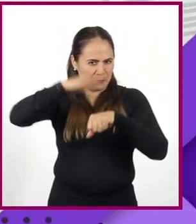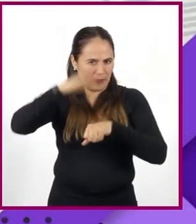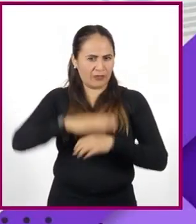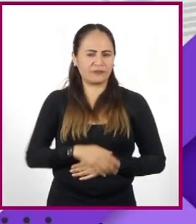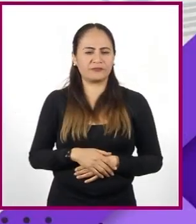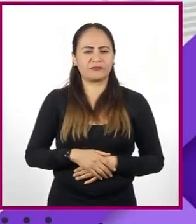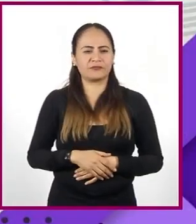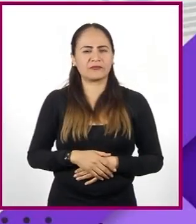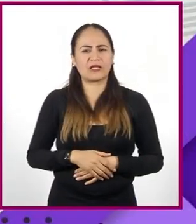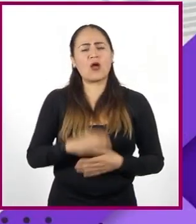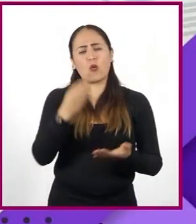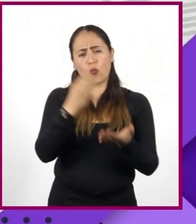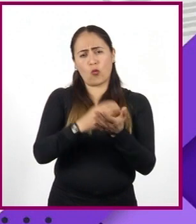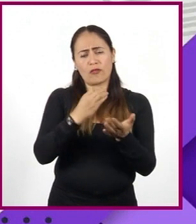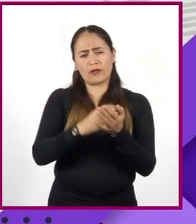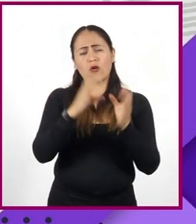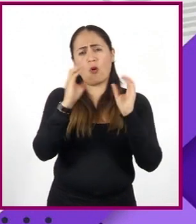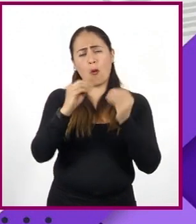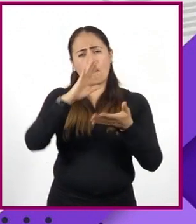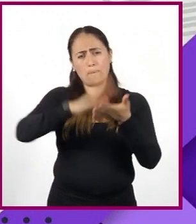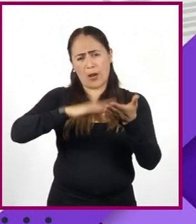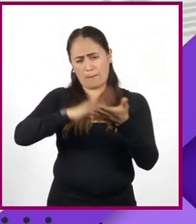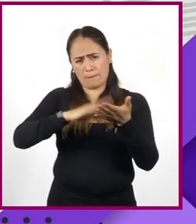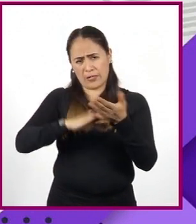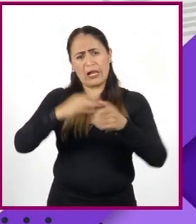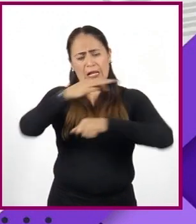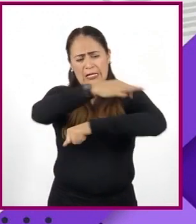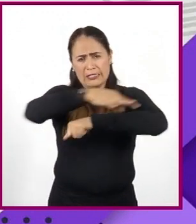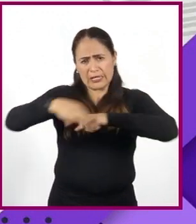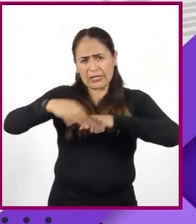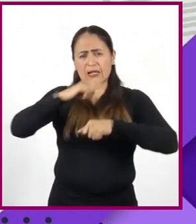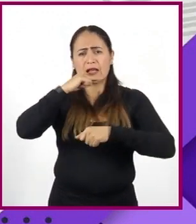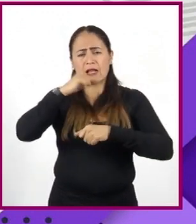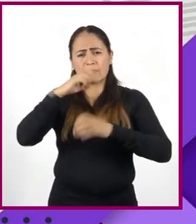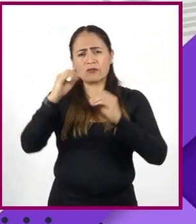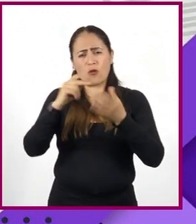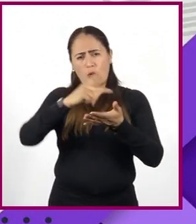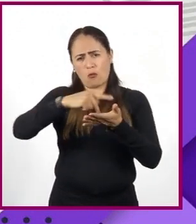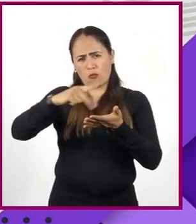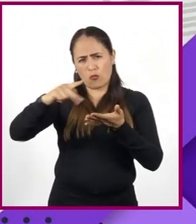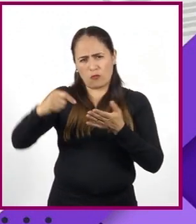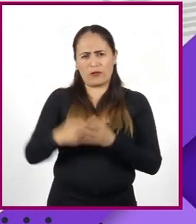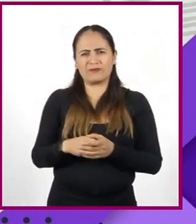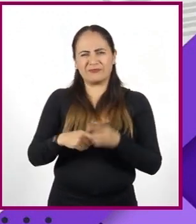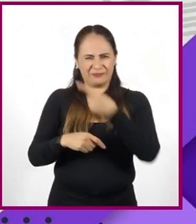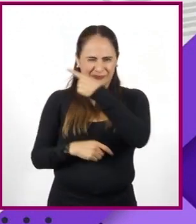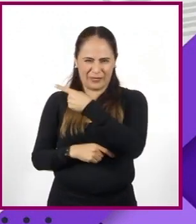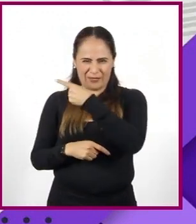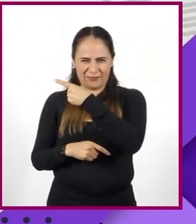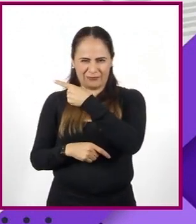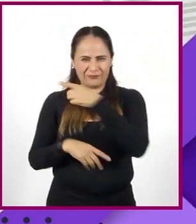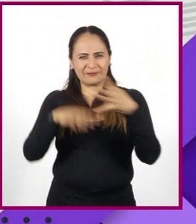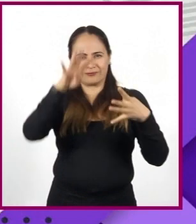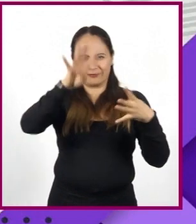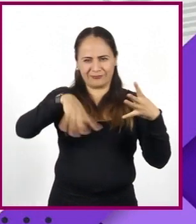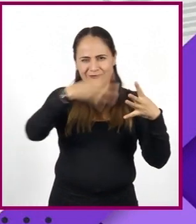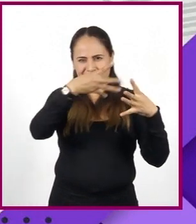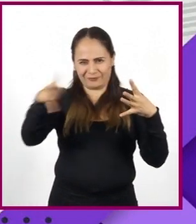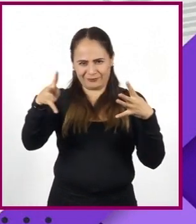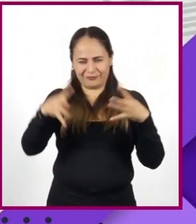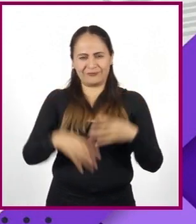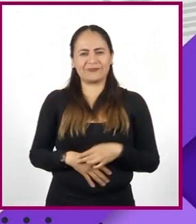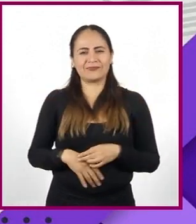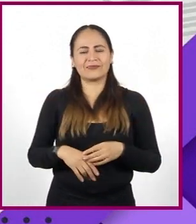algunas hojas de papel junto con su regla, su lápiz o bolígrafo. Tracen una tabla como la que se muestra. En ella